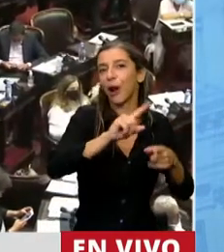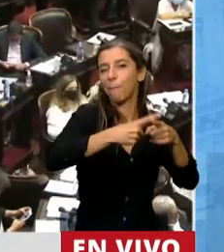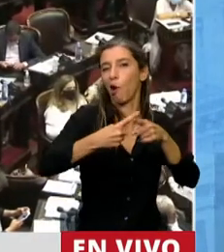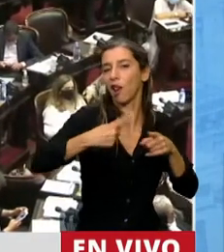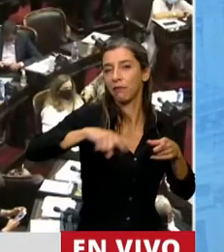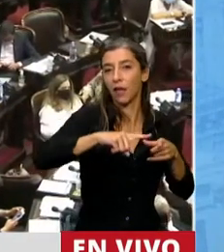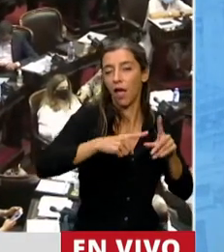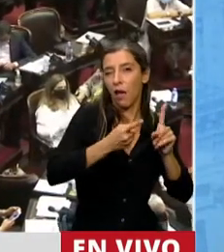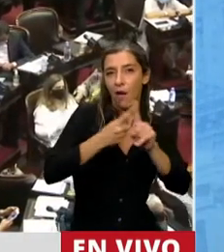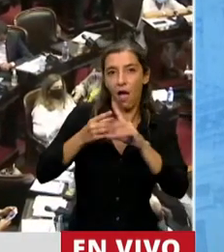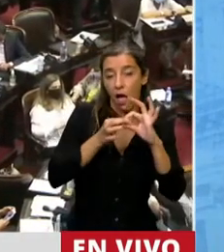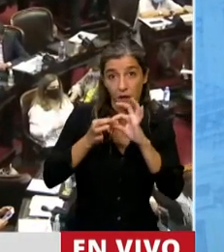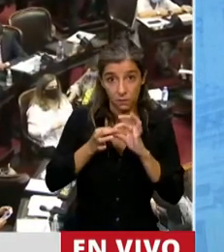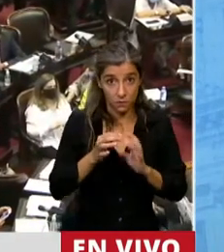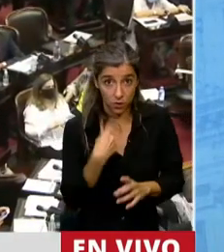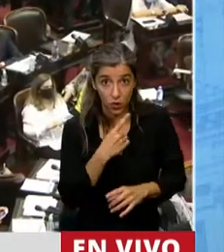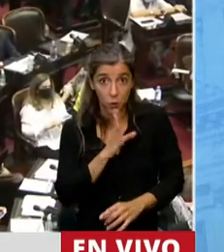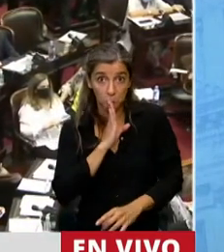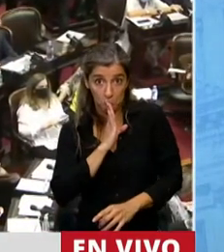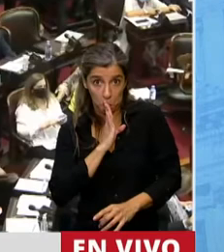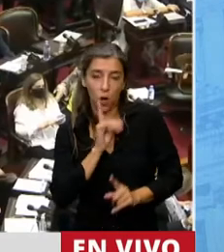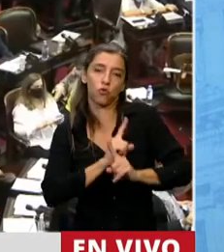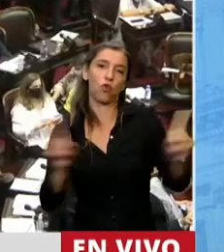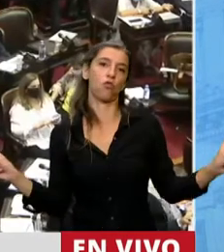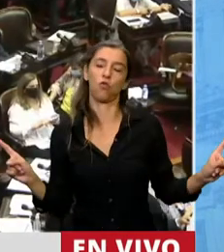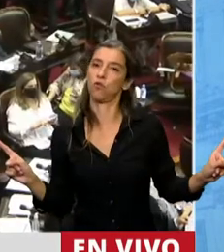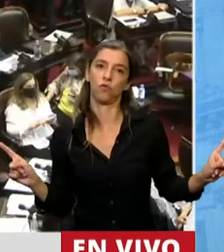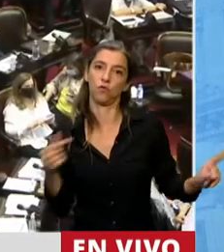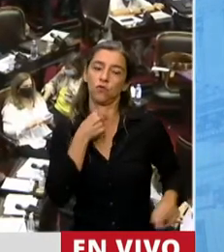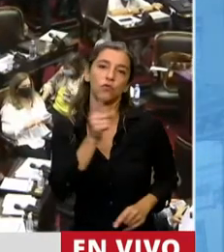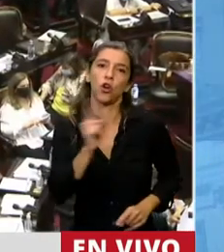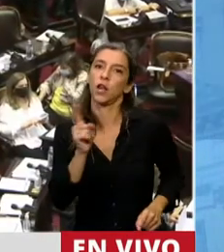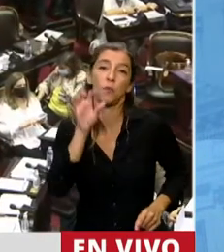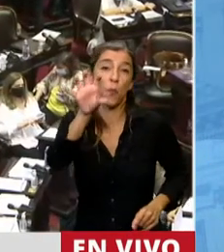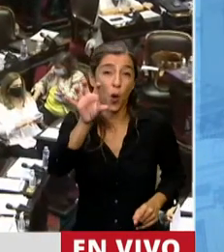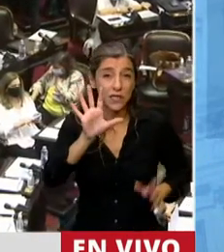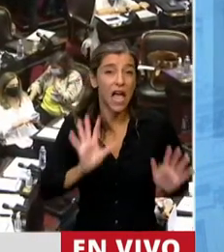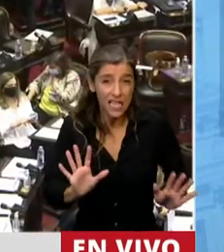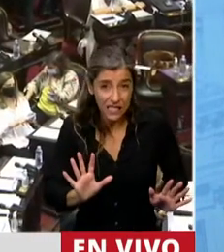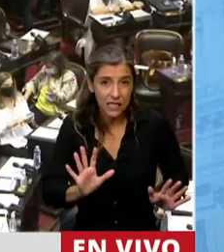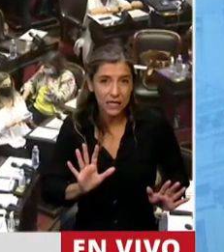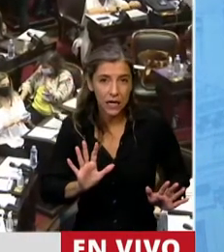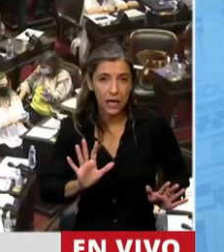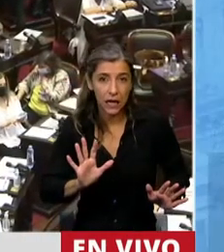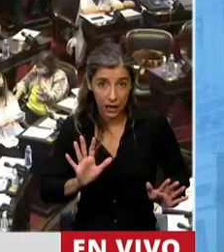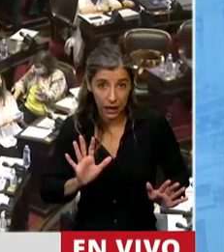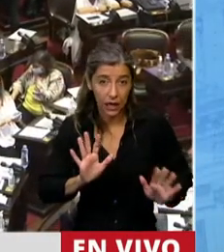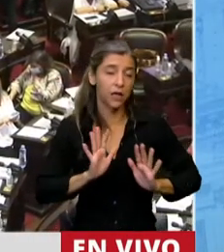manera vamos a tener un silencio cómplice y vamos a permitir en la provincia que se siga avanzando y pretendiendo